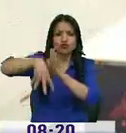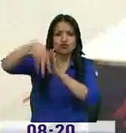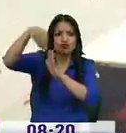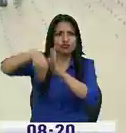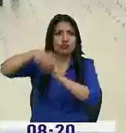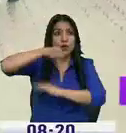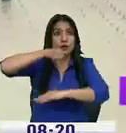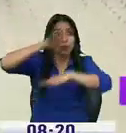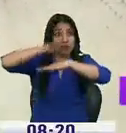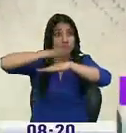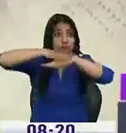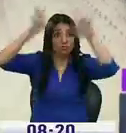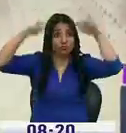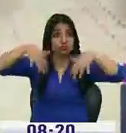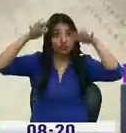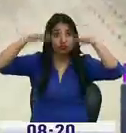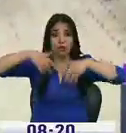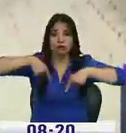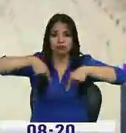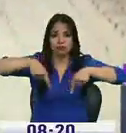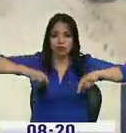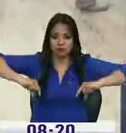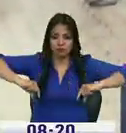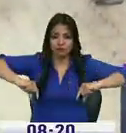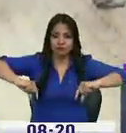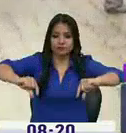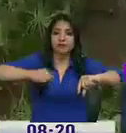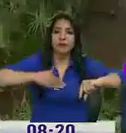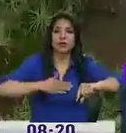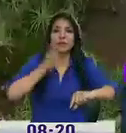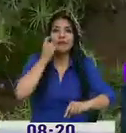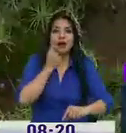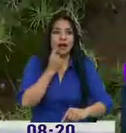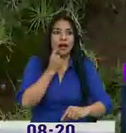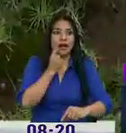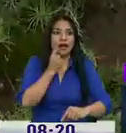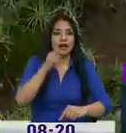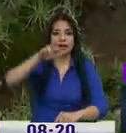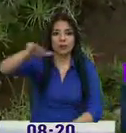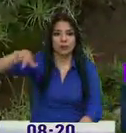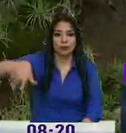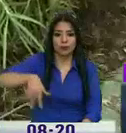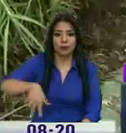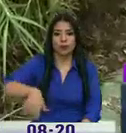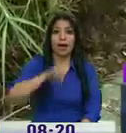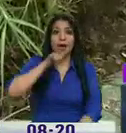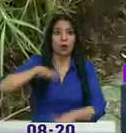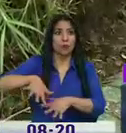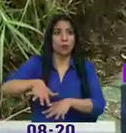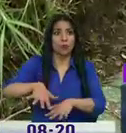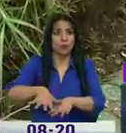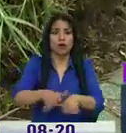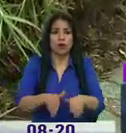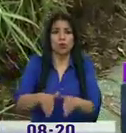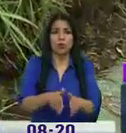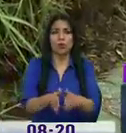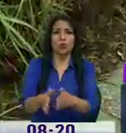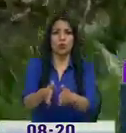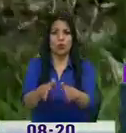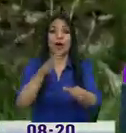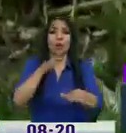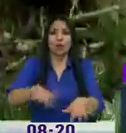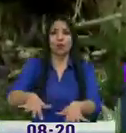producto de la lluvia, aseguran, viaja desde las canaletas de la avenida Simón Bolívar, atraviesa las gradas de este barrio y posteriormente avanza por un canal que ellos